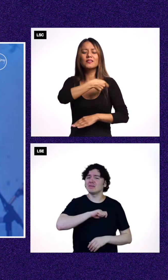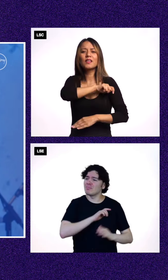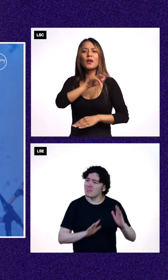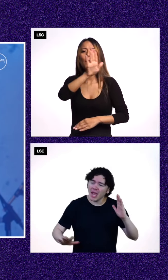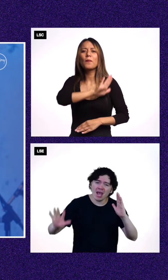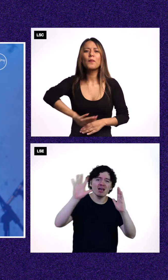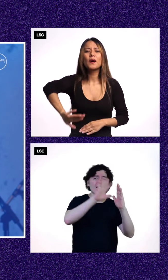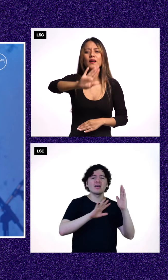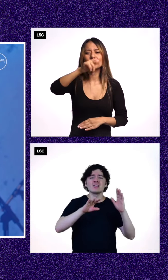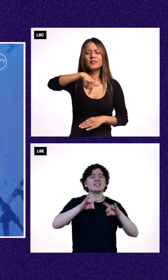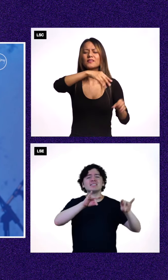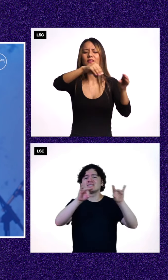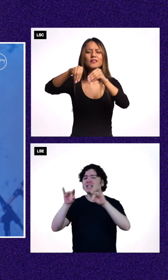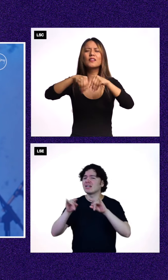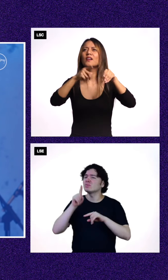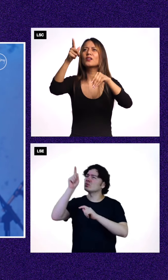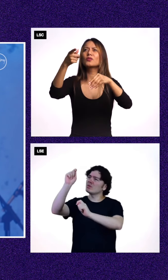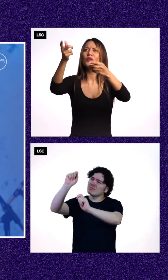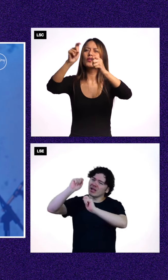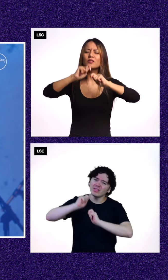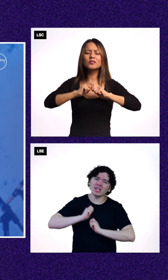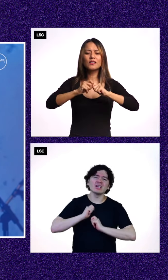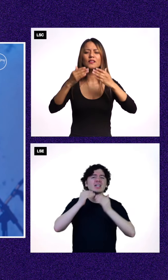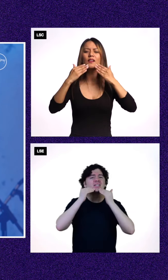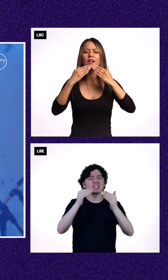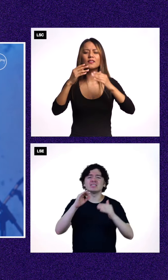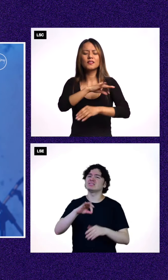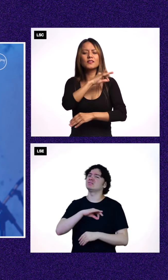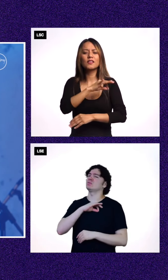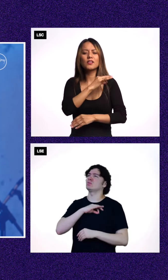diversidad, en su historia.